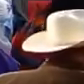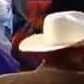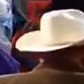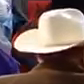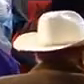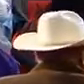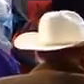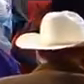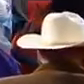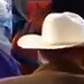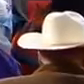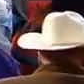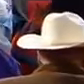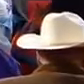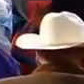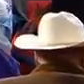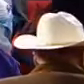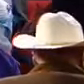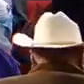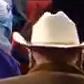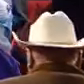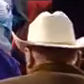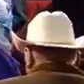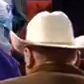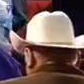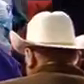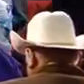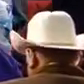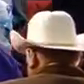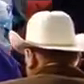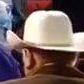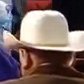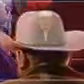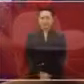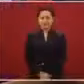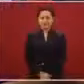que se atienda, son seres humanos,